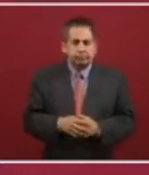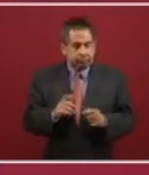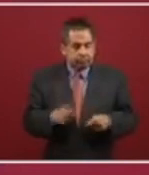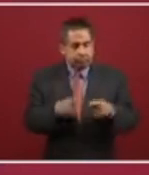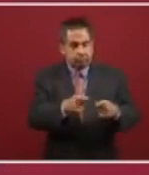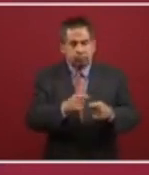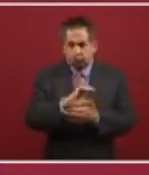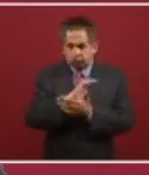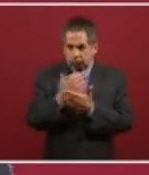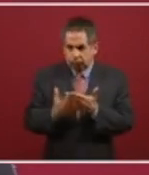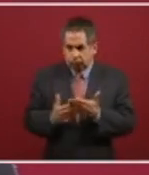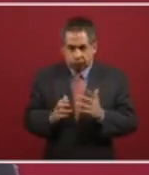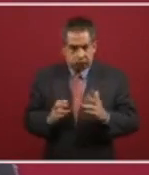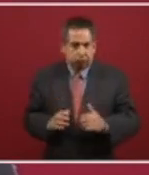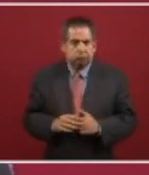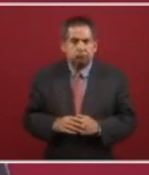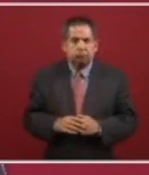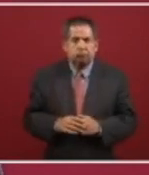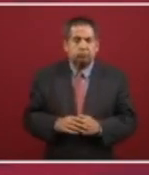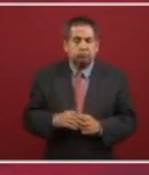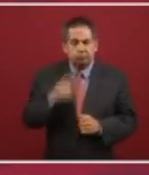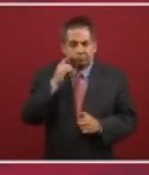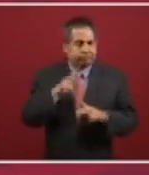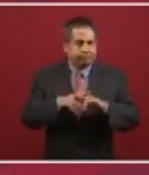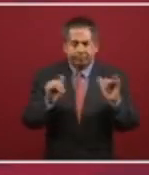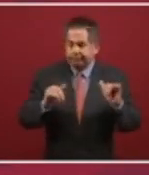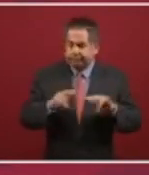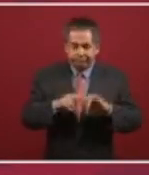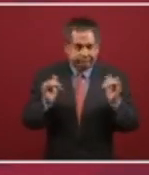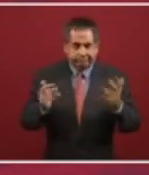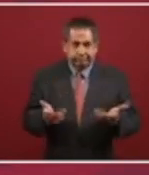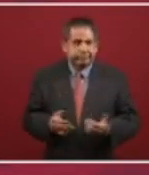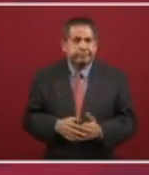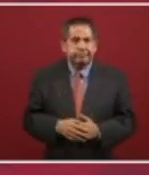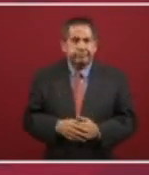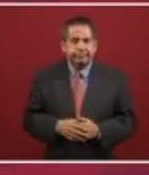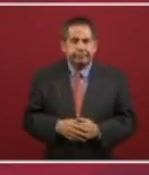entregar contratos. A ninguna.